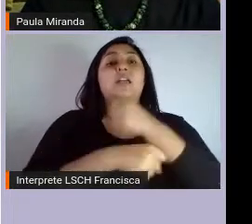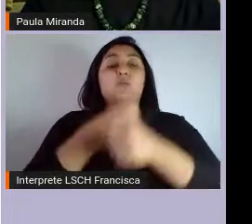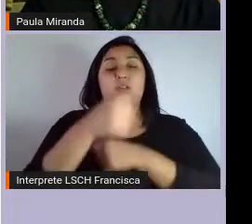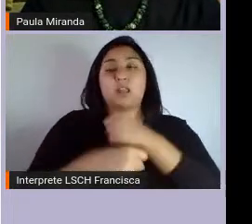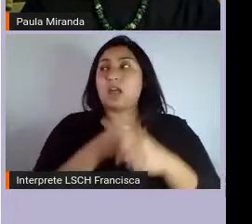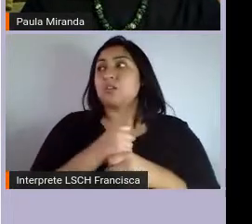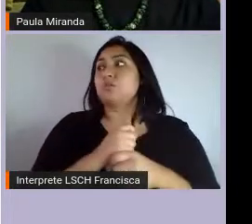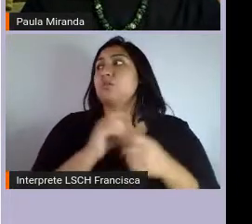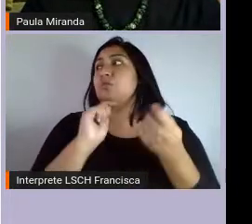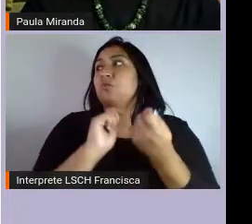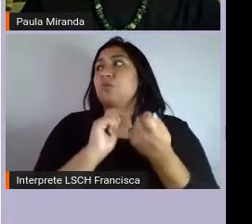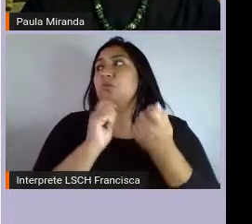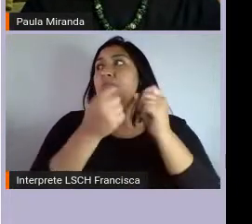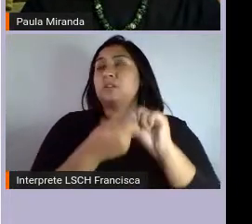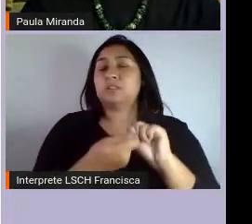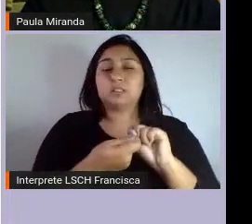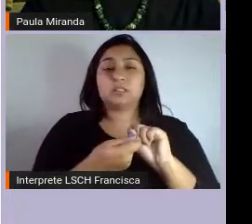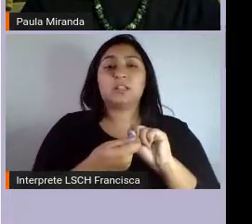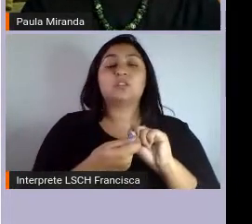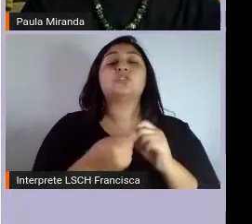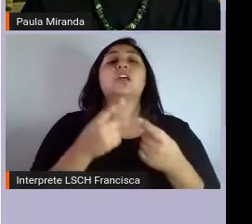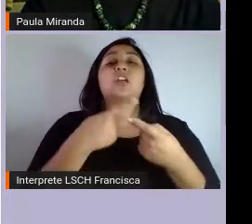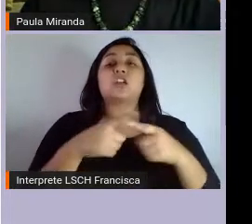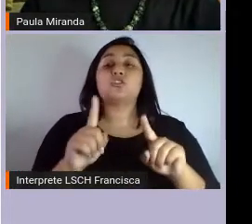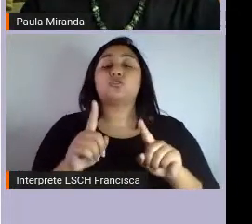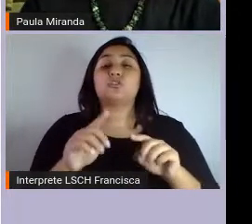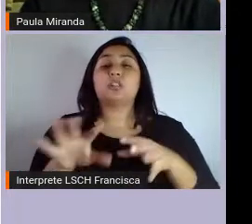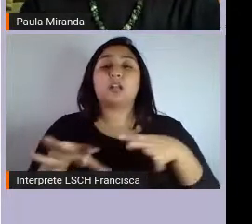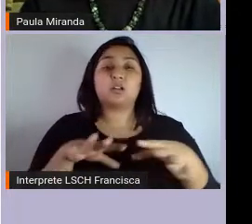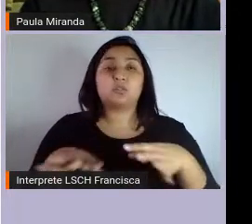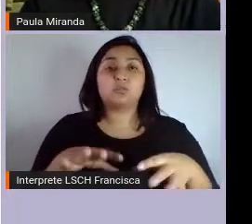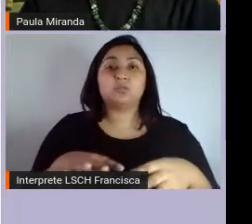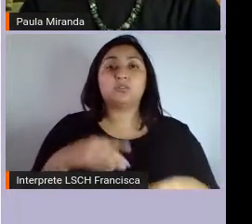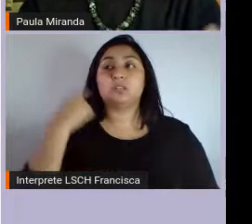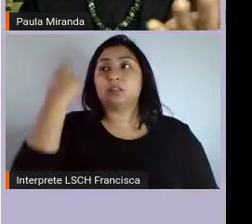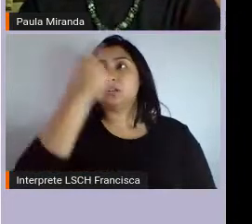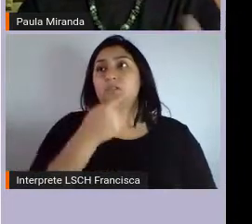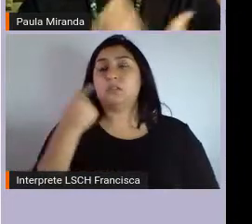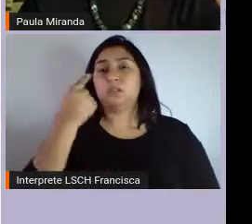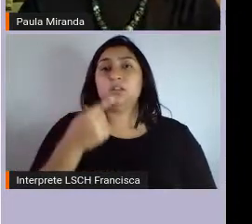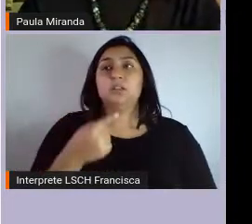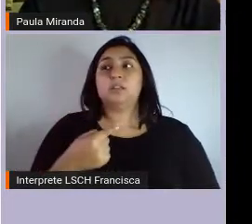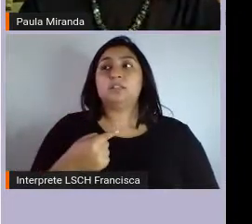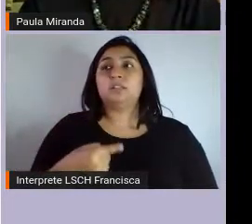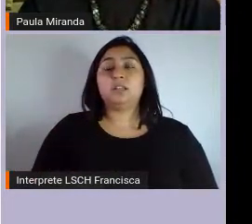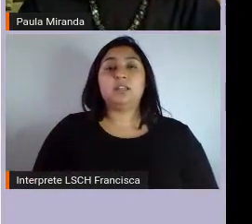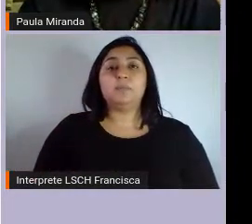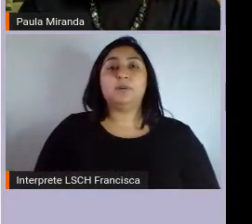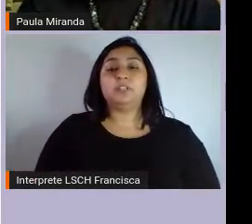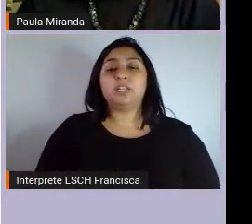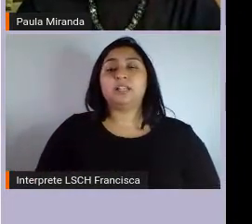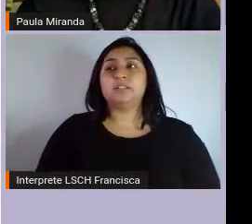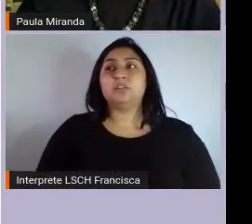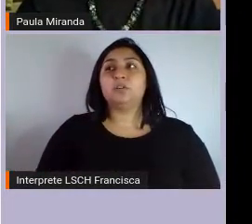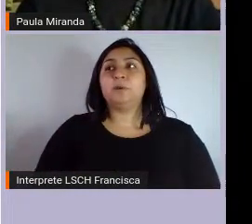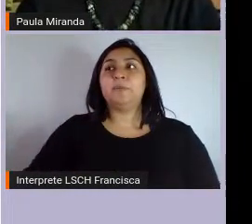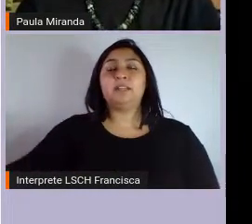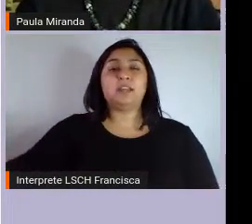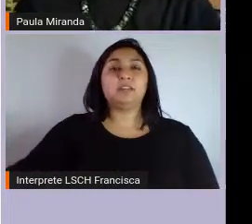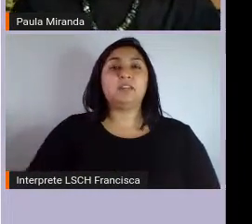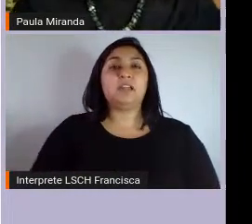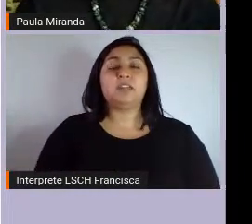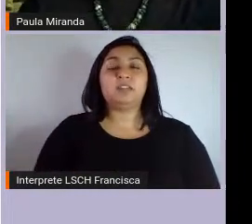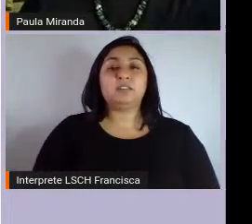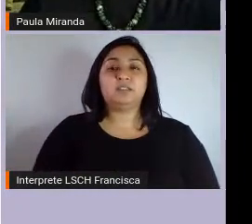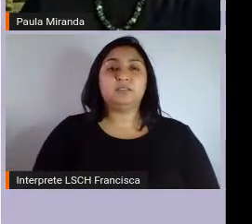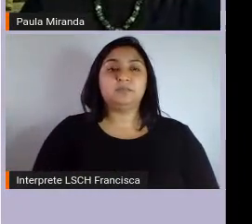otra cosa, en un rostro que se va a reconocer en esa tradición, en esas antiguas cantoras que ella misma ha recopilado. Ahí